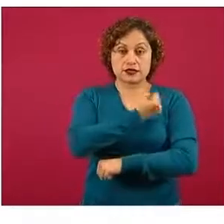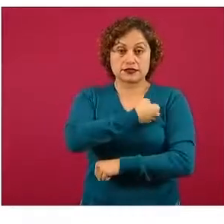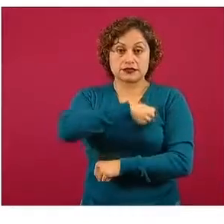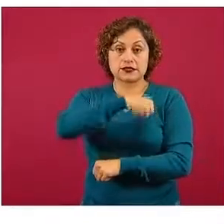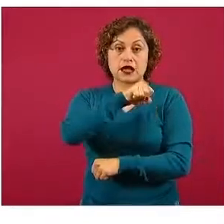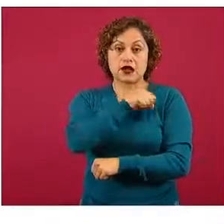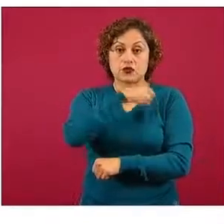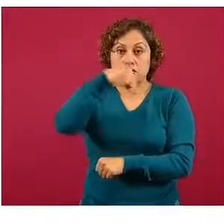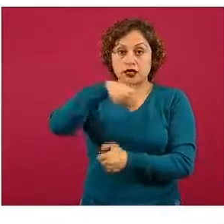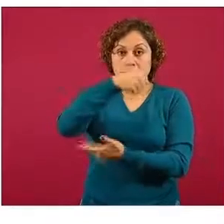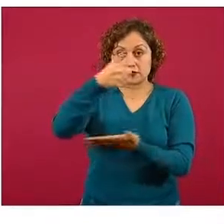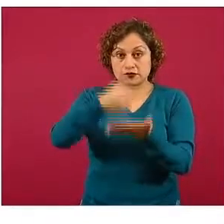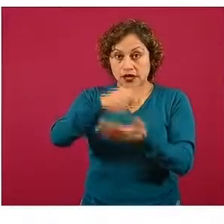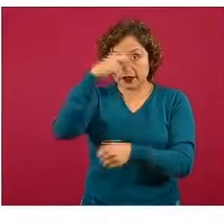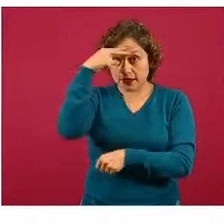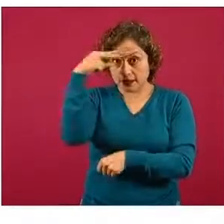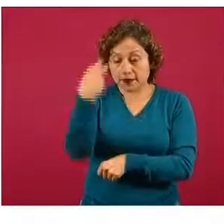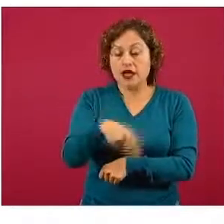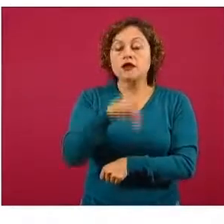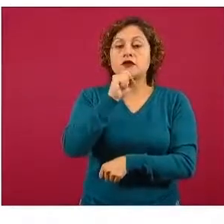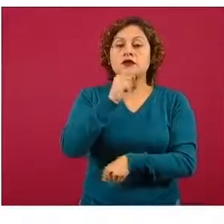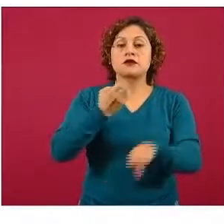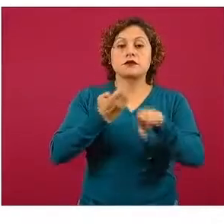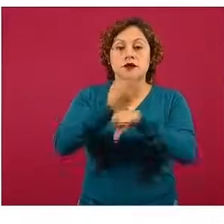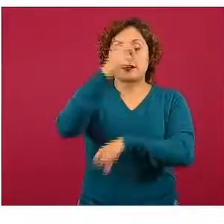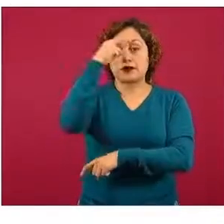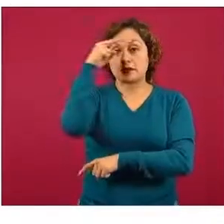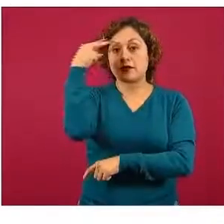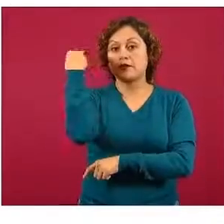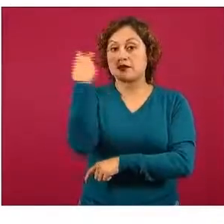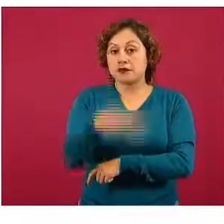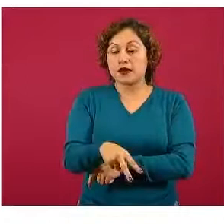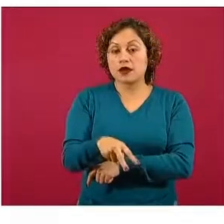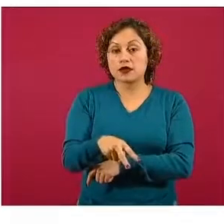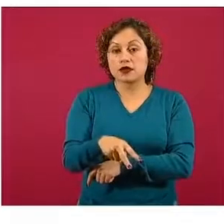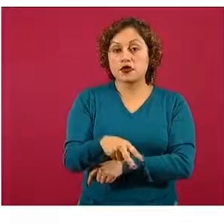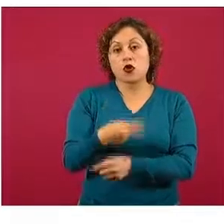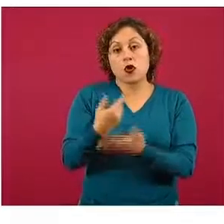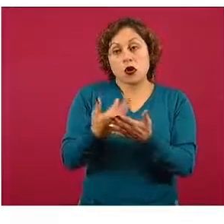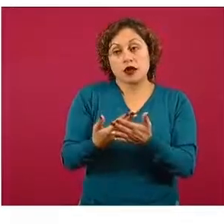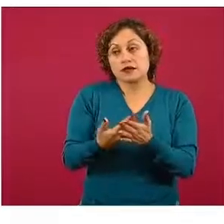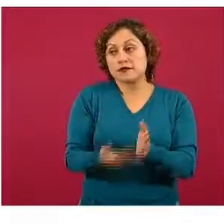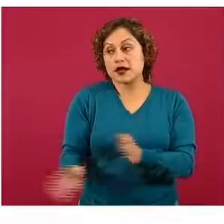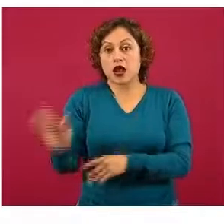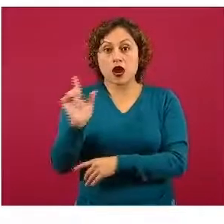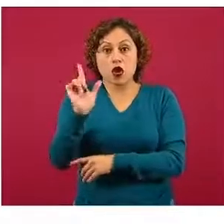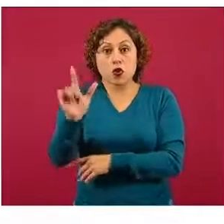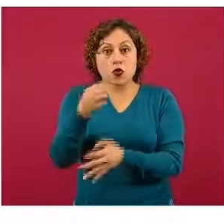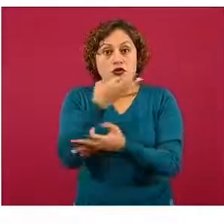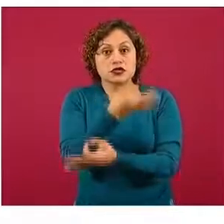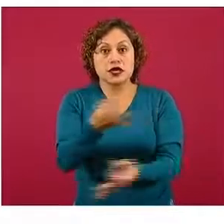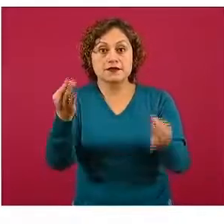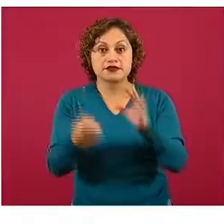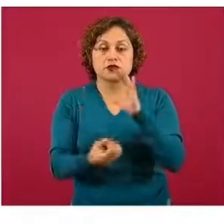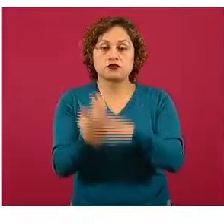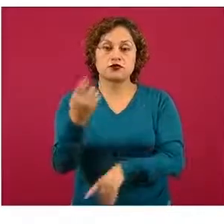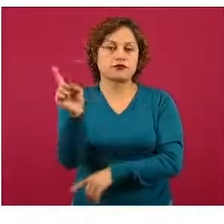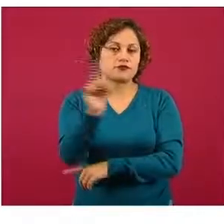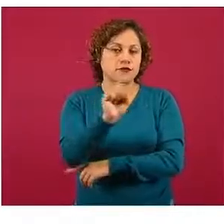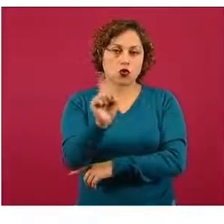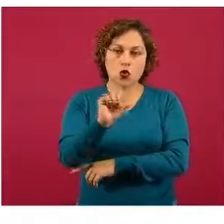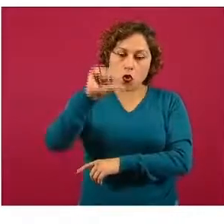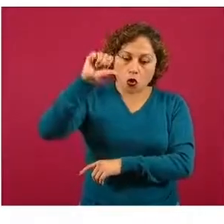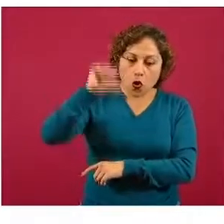y del Estado de México decidieron no esperar hasta el próximo lunes, sino ya a partir del día de